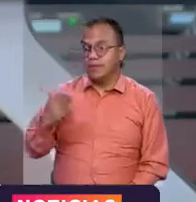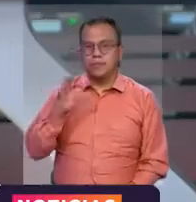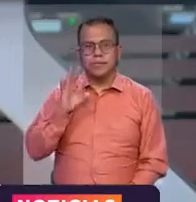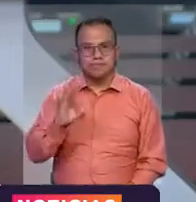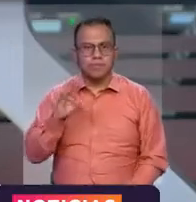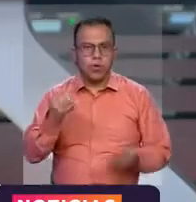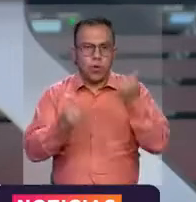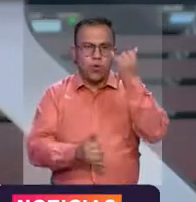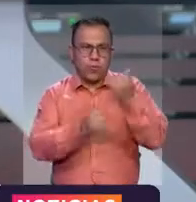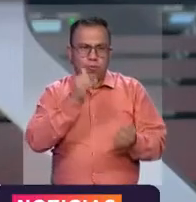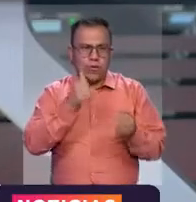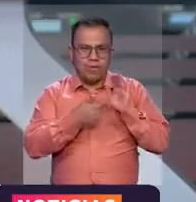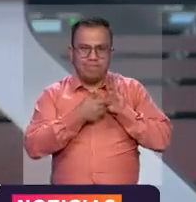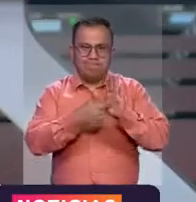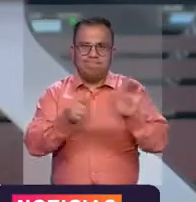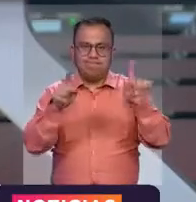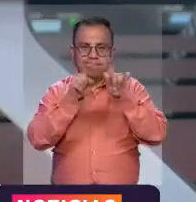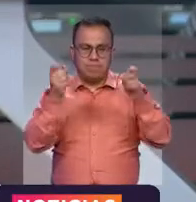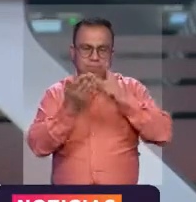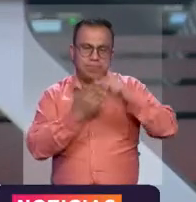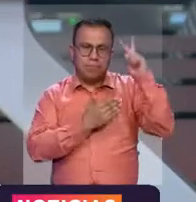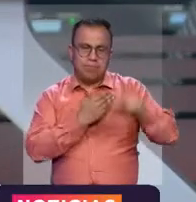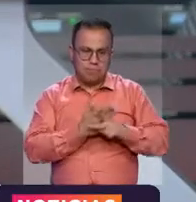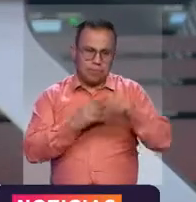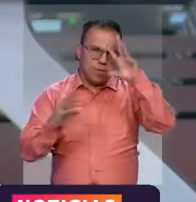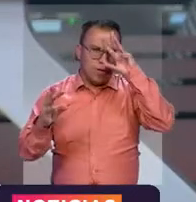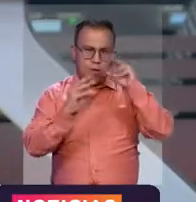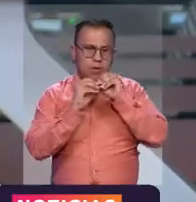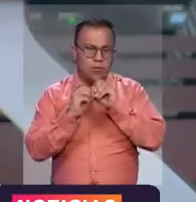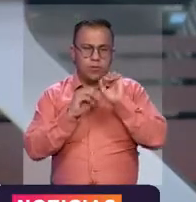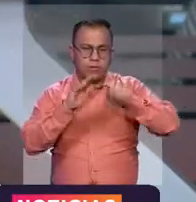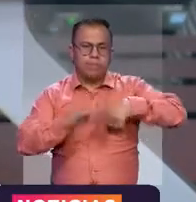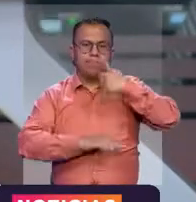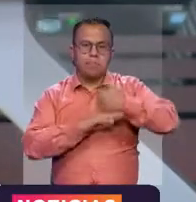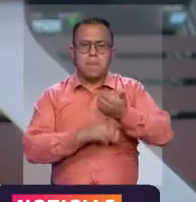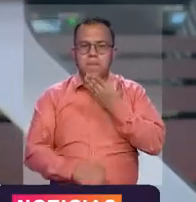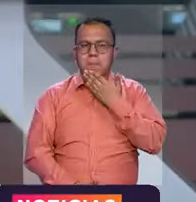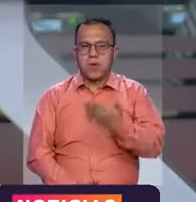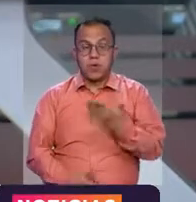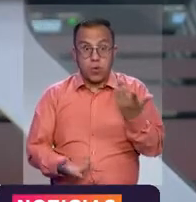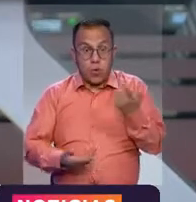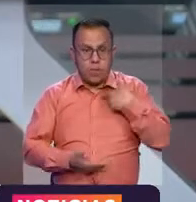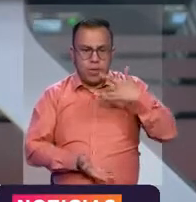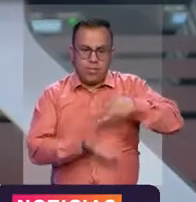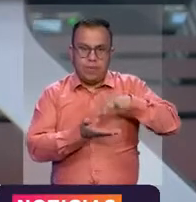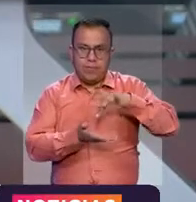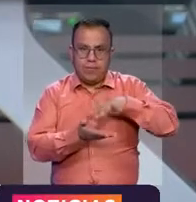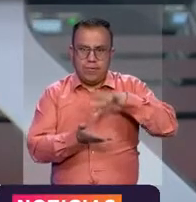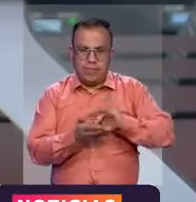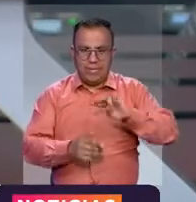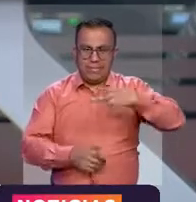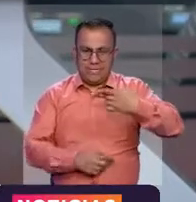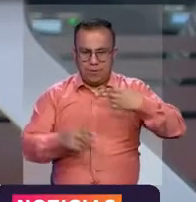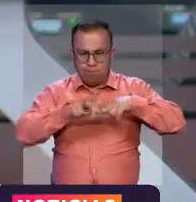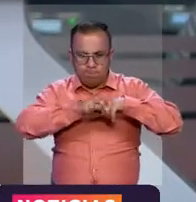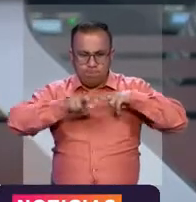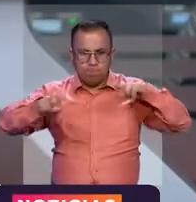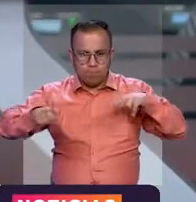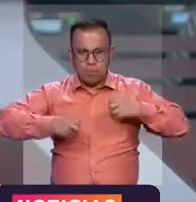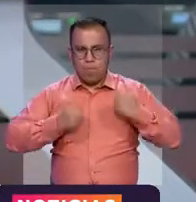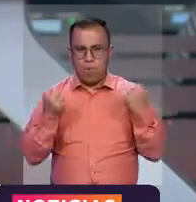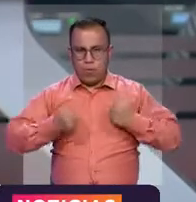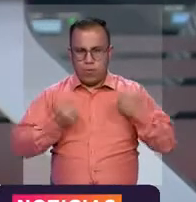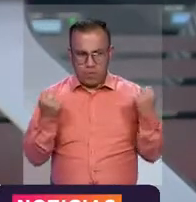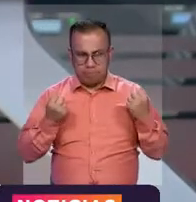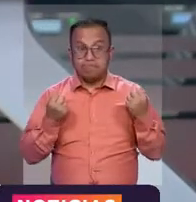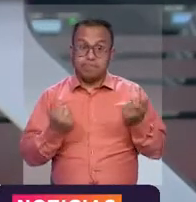y así hoy finalizó la presentación del proyecto de acuerdo que busca la autorización de un cupo de endeudamiento para la segunda línea del metro de bogotá